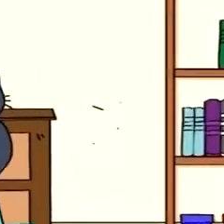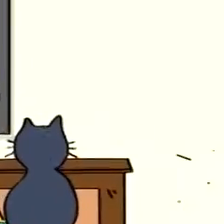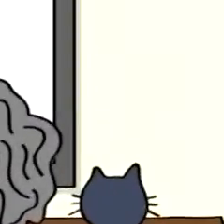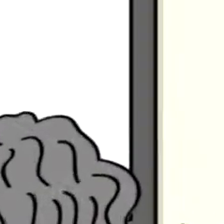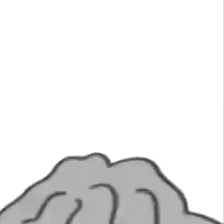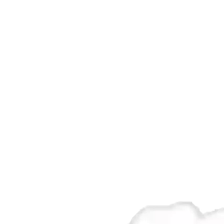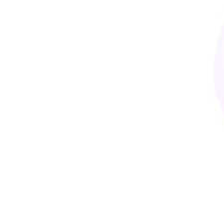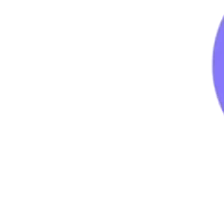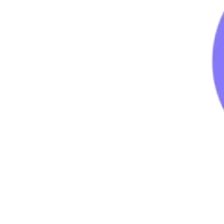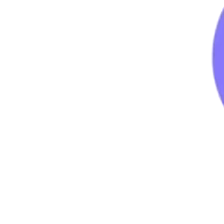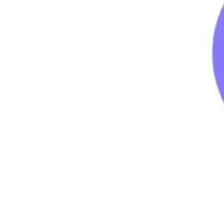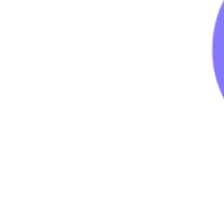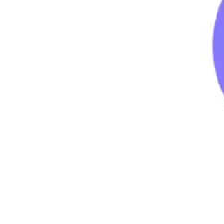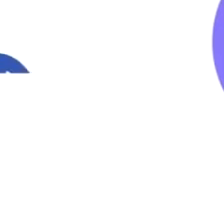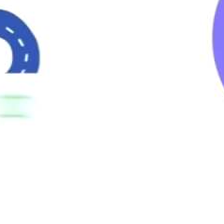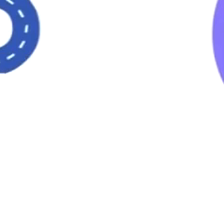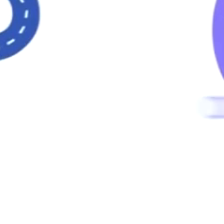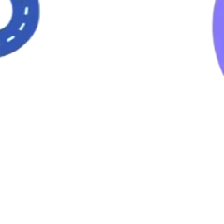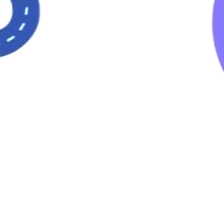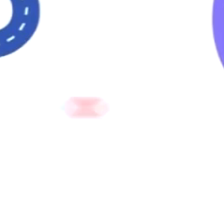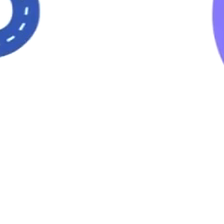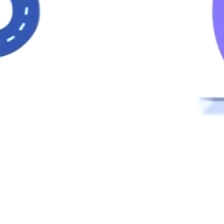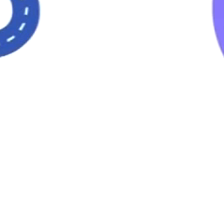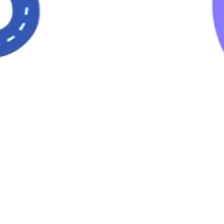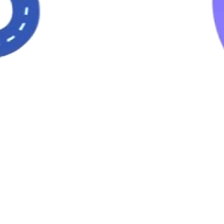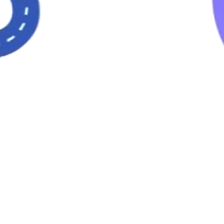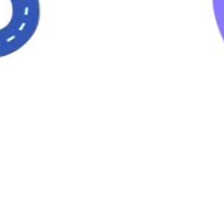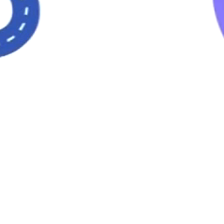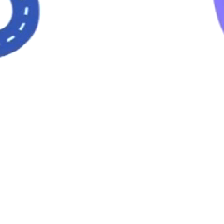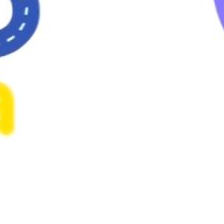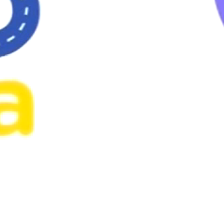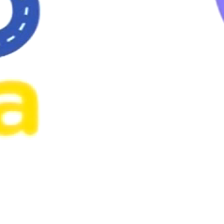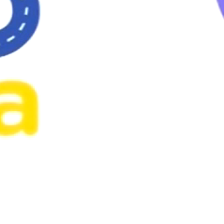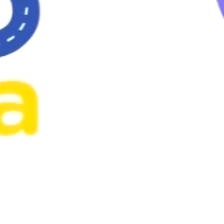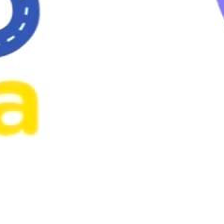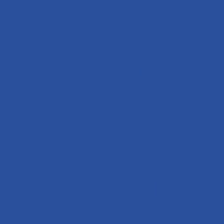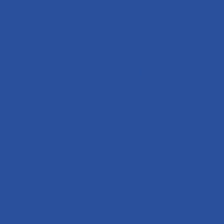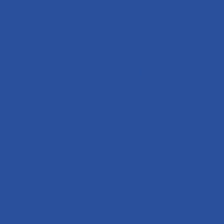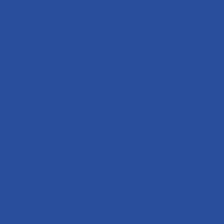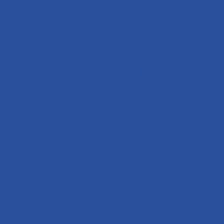Aprendo en Casa, una iniciativa del Ministerio de Educación.